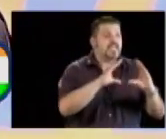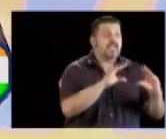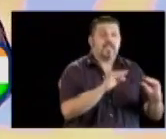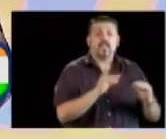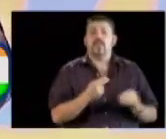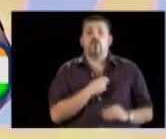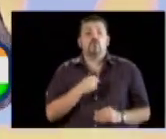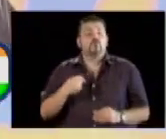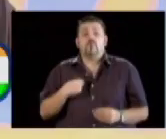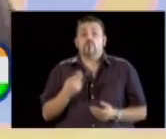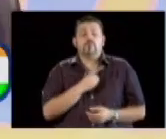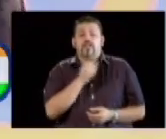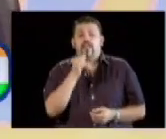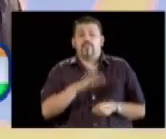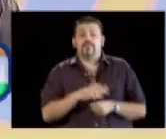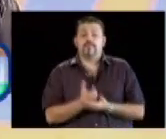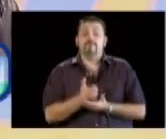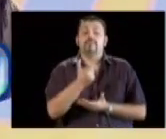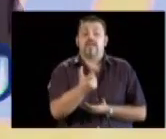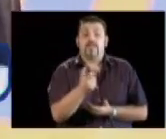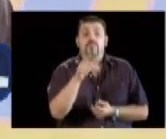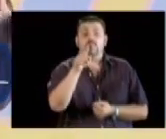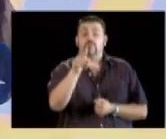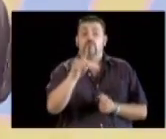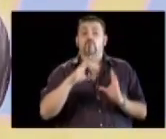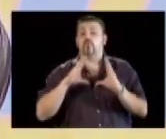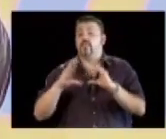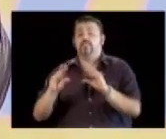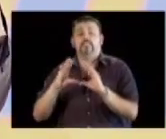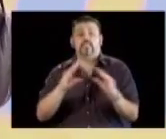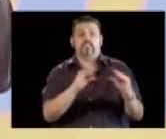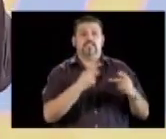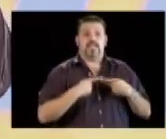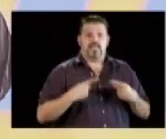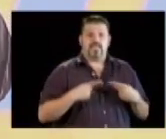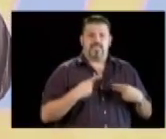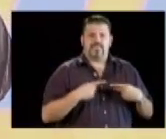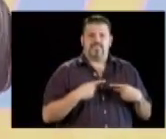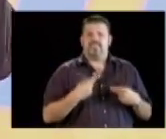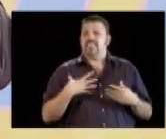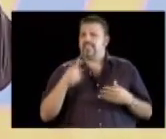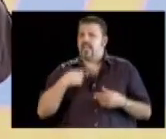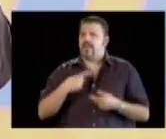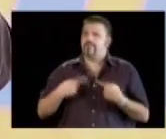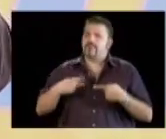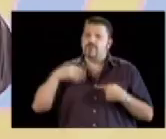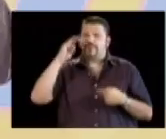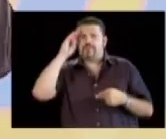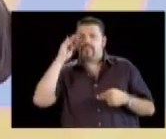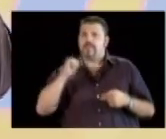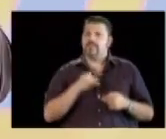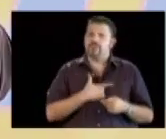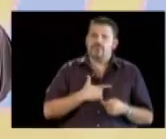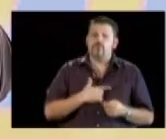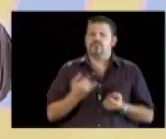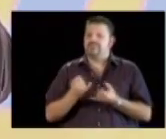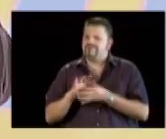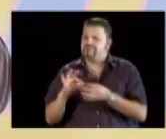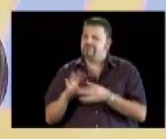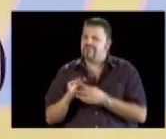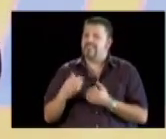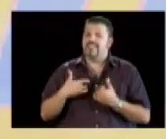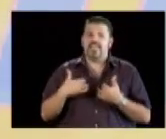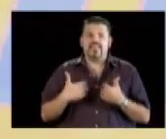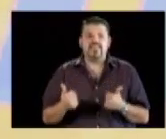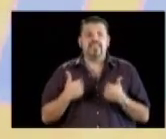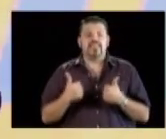enseñar, no por vender. Por enseñar a los demás a usar y platicar, a contagiar y a cuidar a la gente. Por eso vamos pagando.